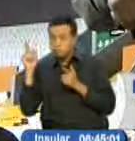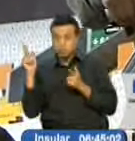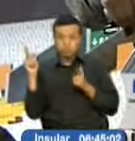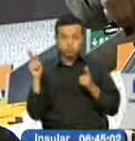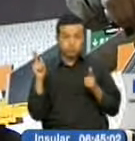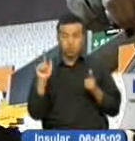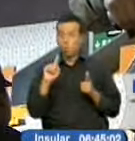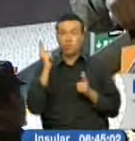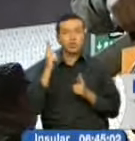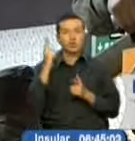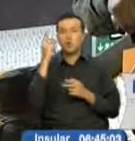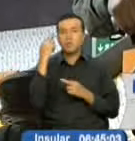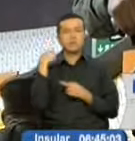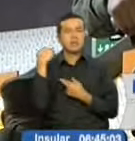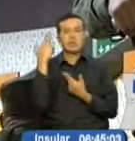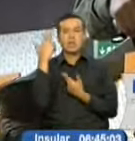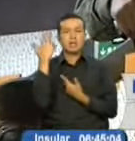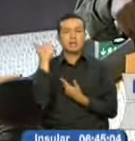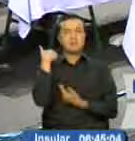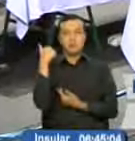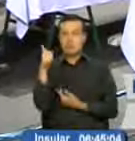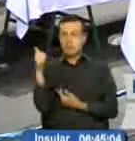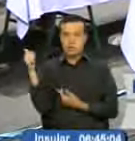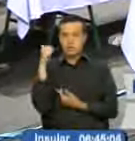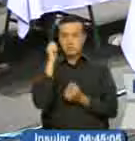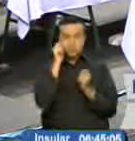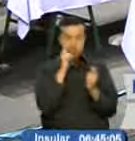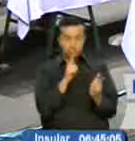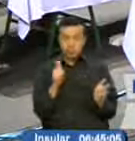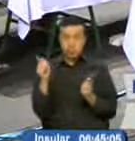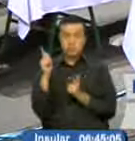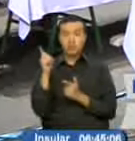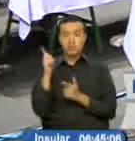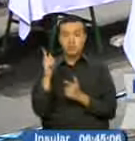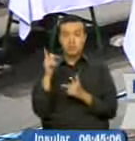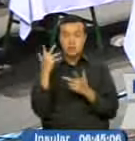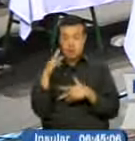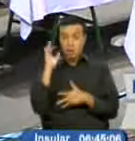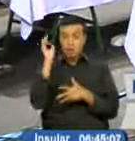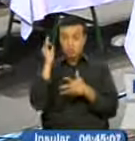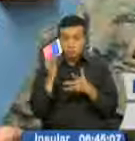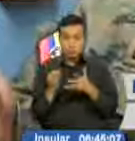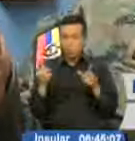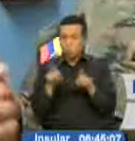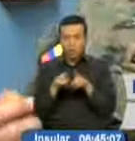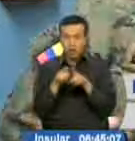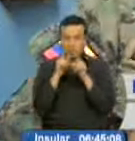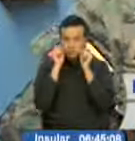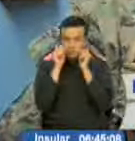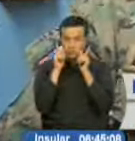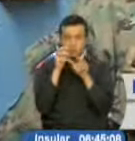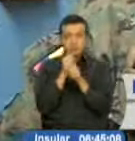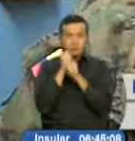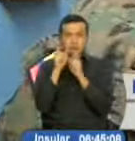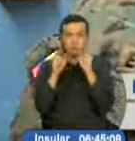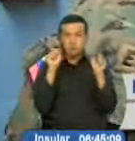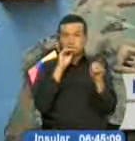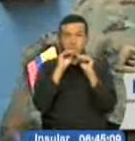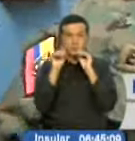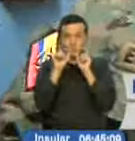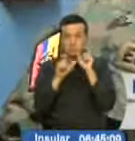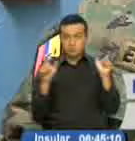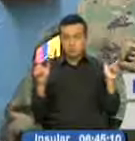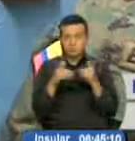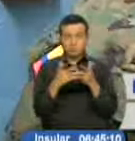custodian las 3.865 actas y durante ese día también acompañarán el recuento. Dando seguridad al personal